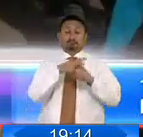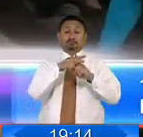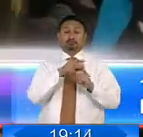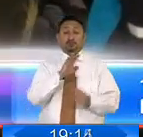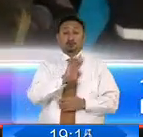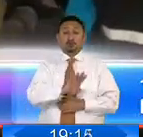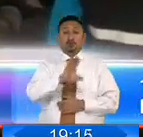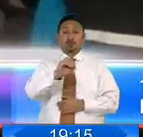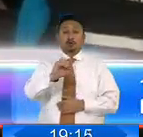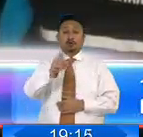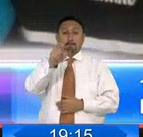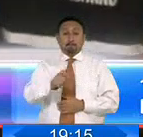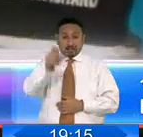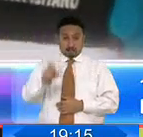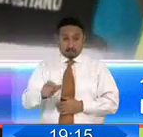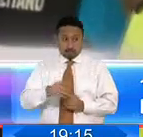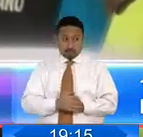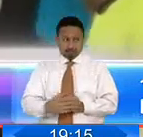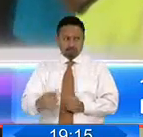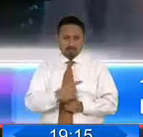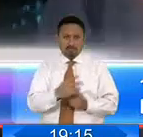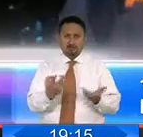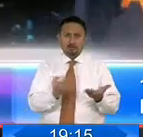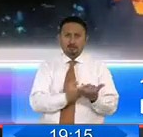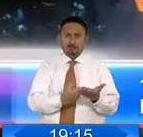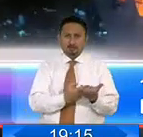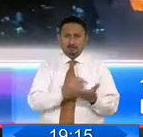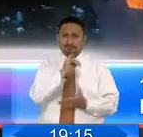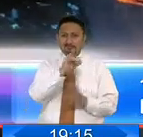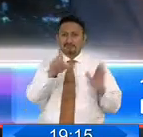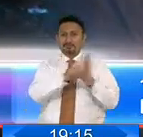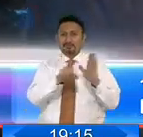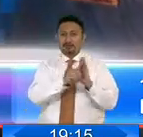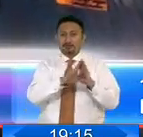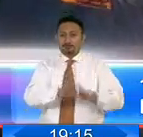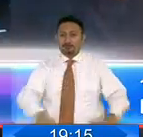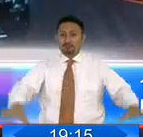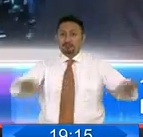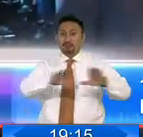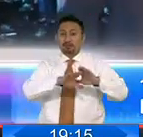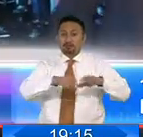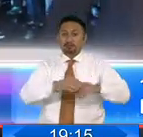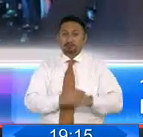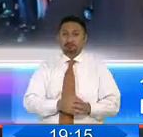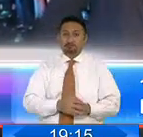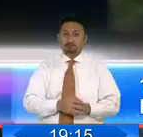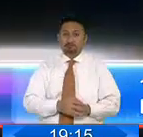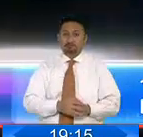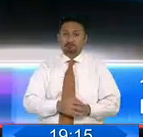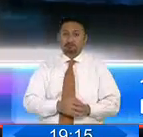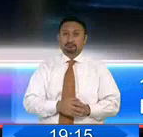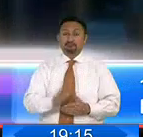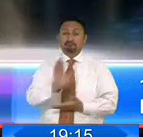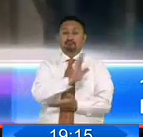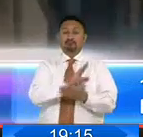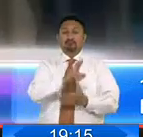400 personas en un evento clandestino realizado en una plaza de toros ubicado en el barrio la victoria al sur